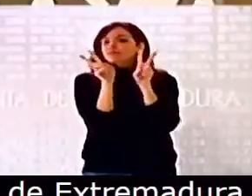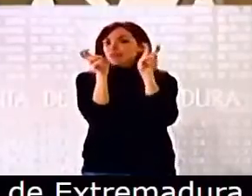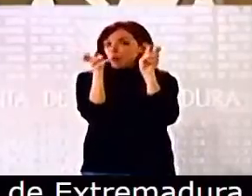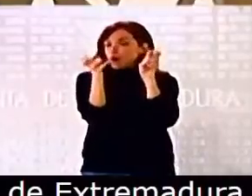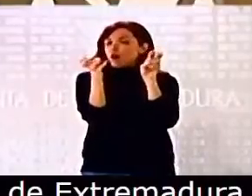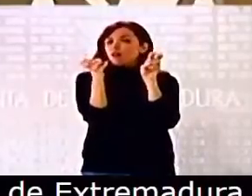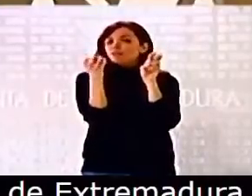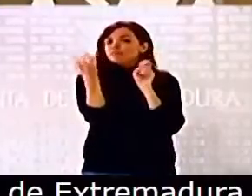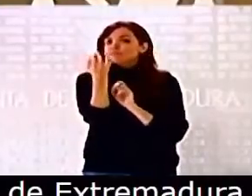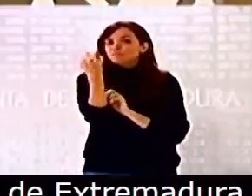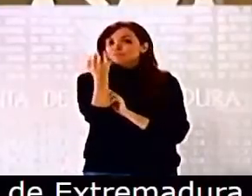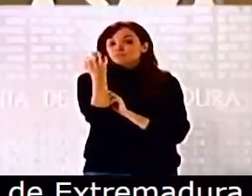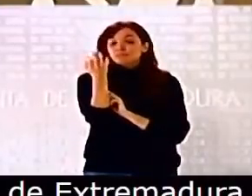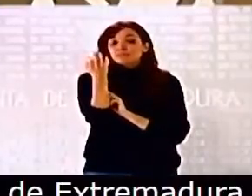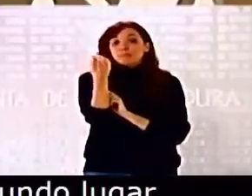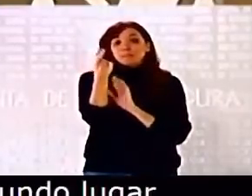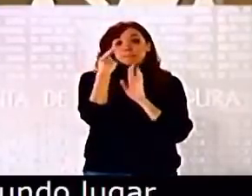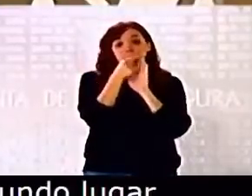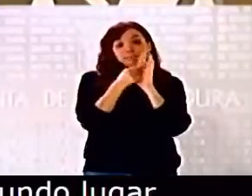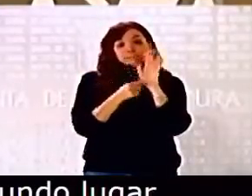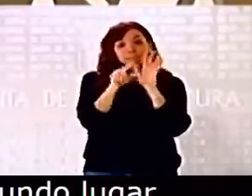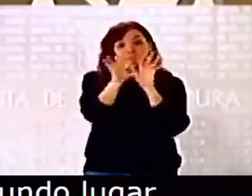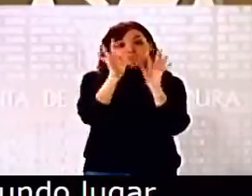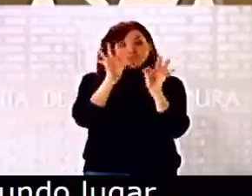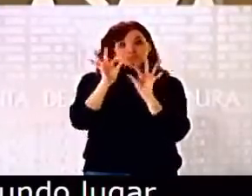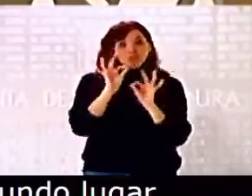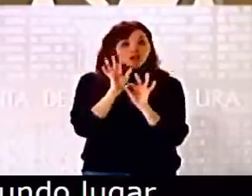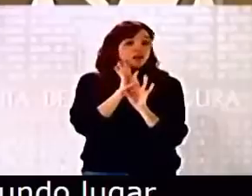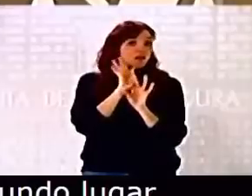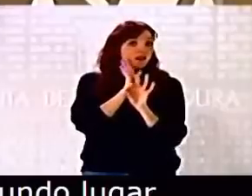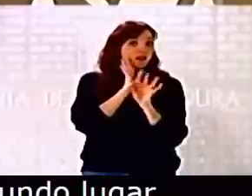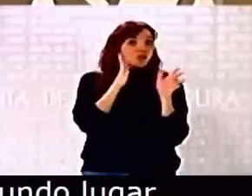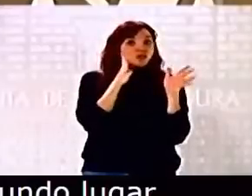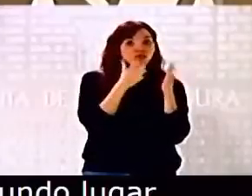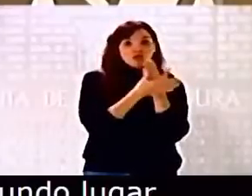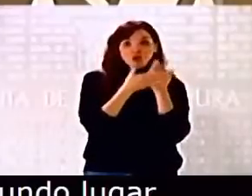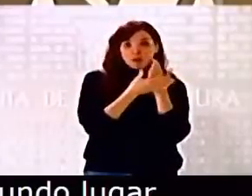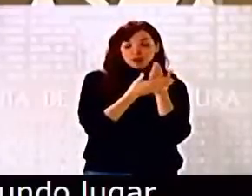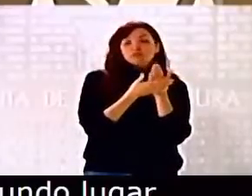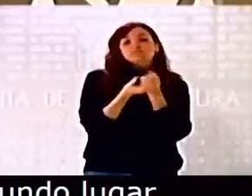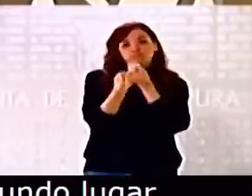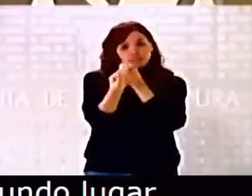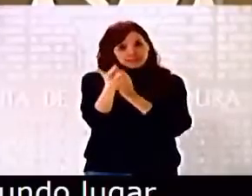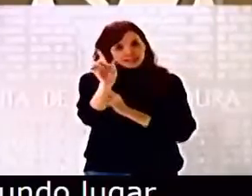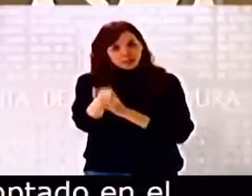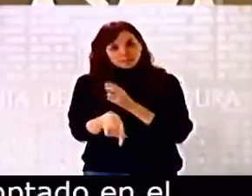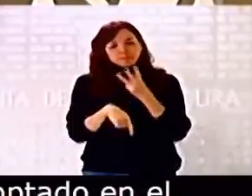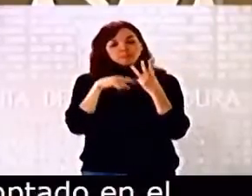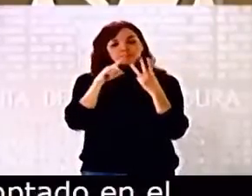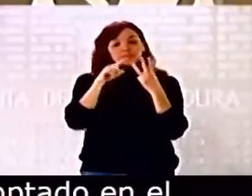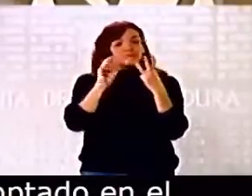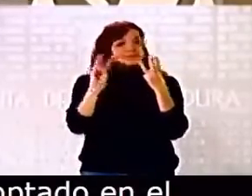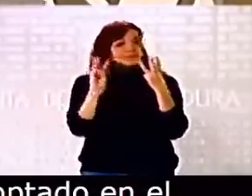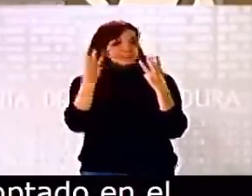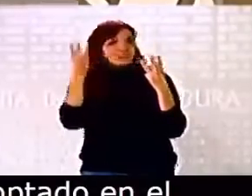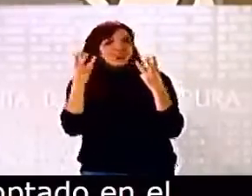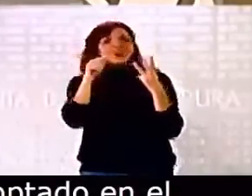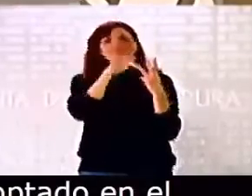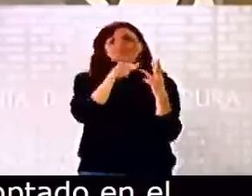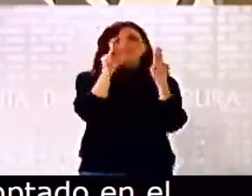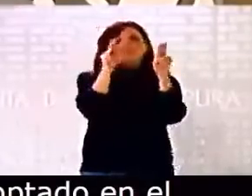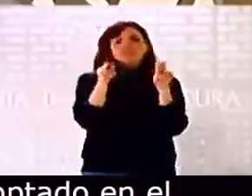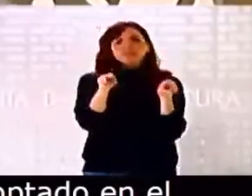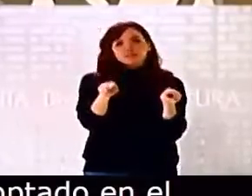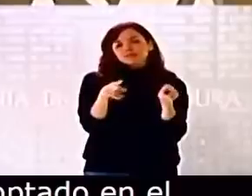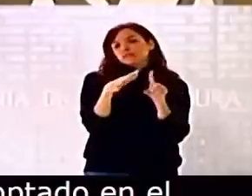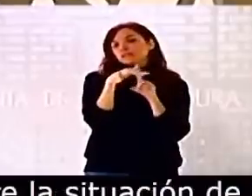también sobre las medidas que hemos adoptado en el Consejo de Gobierno. En tercer lugar, informarles sobre la situación de las residencias y,